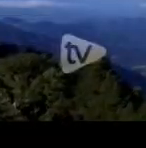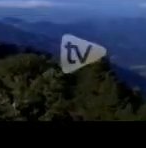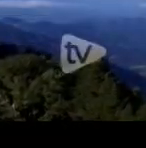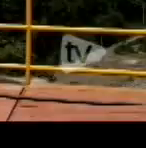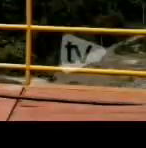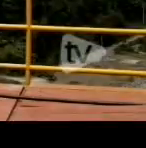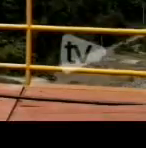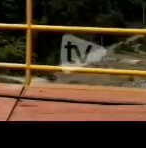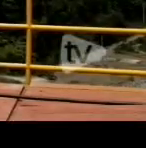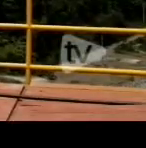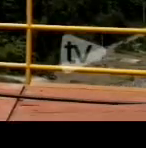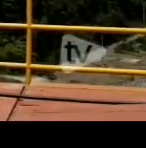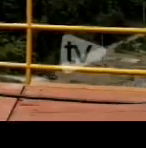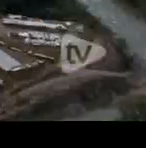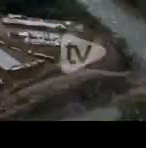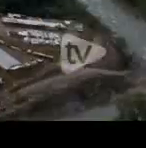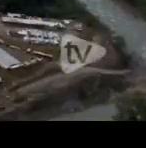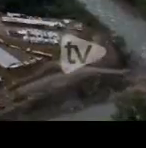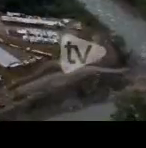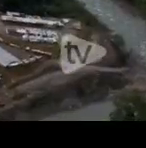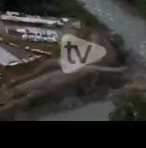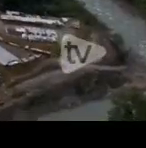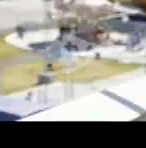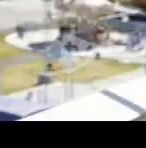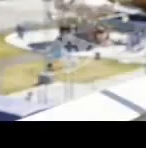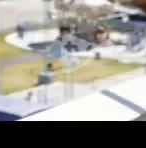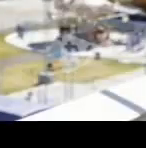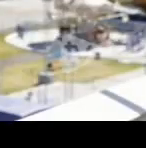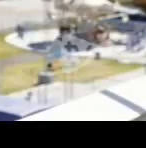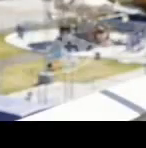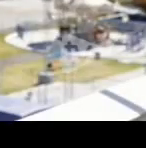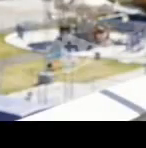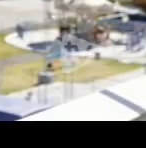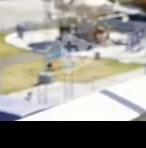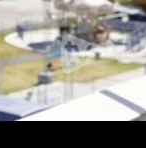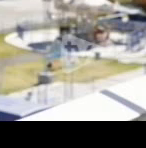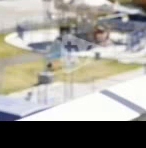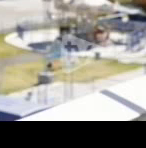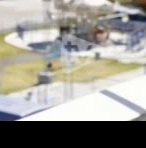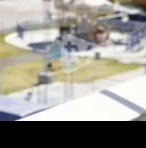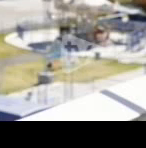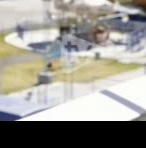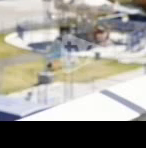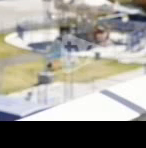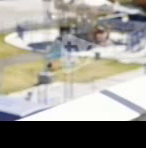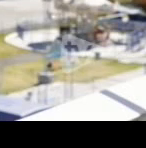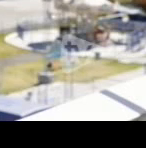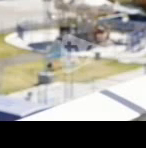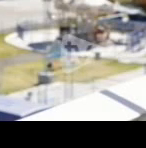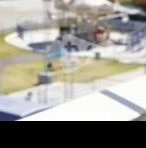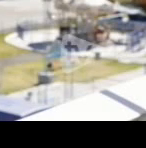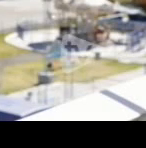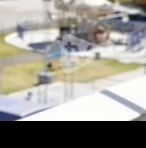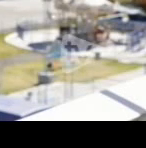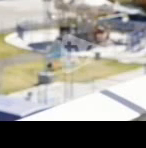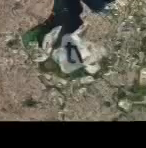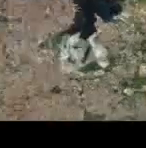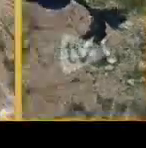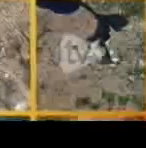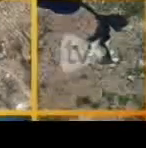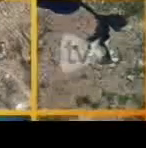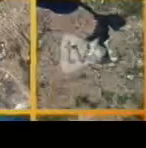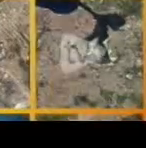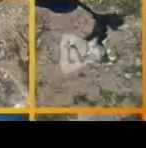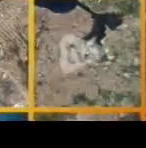cambios y que lucha por triunfar. Desde este domingo 26 a las 18 horas, caminemos juntos por América